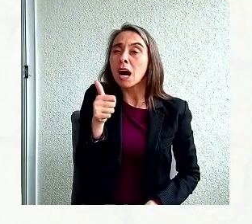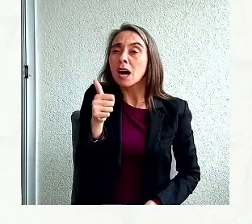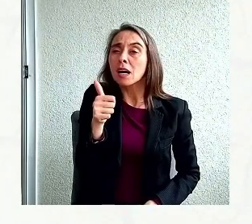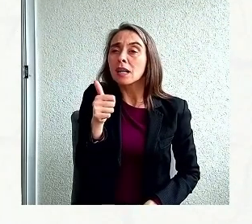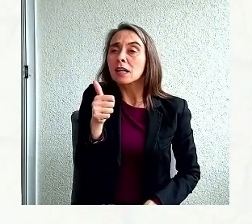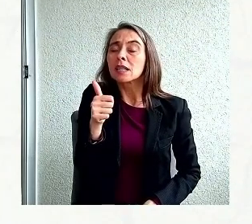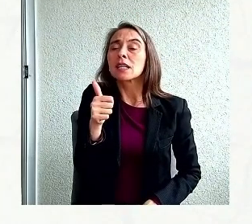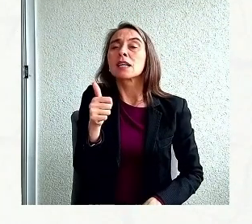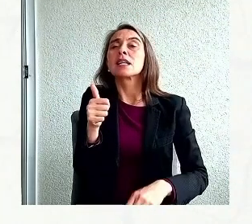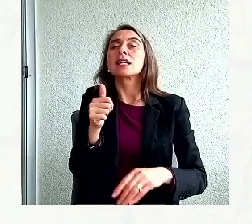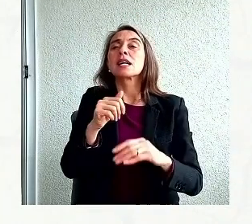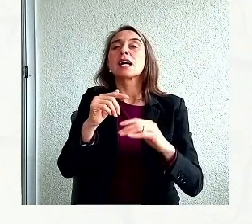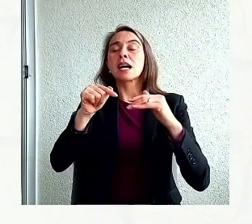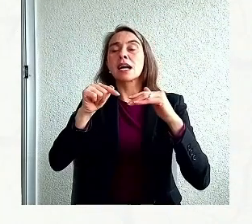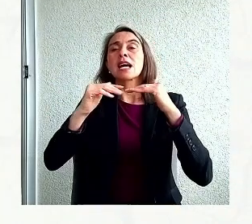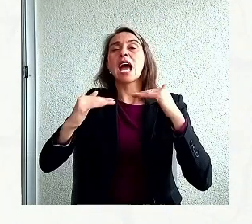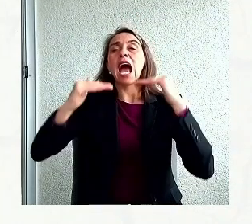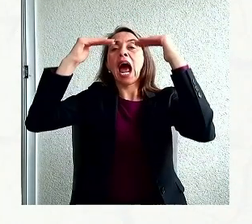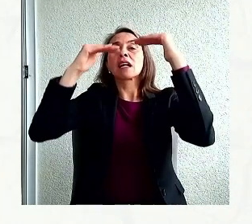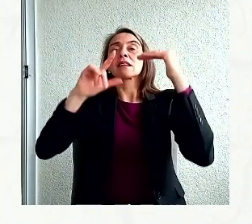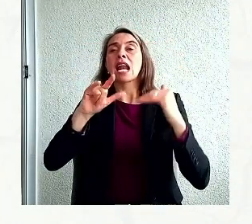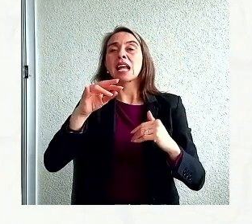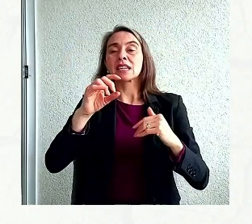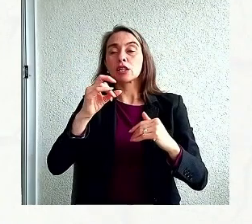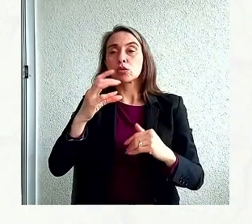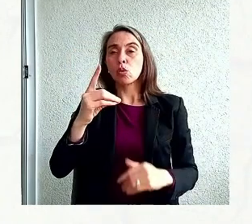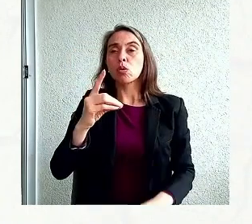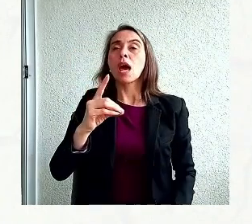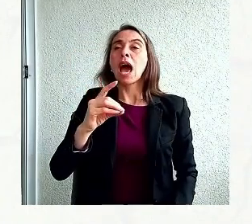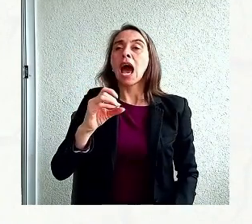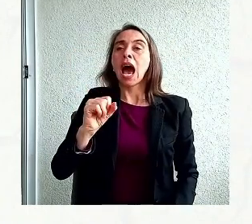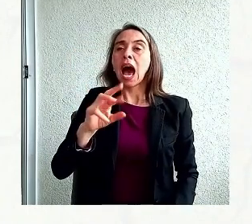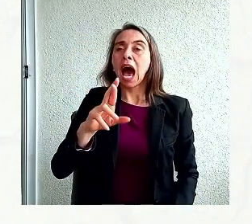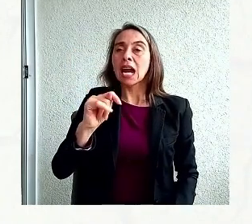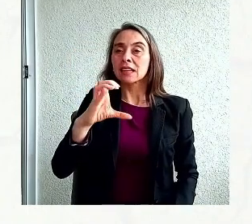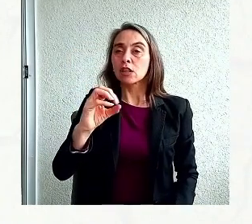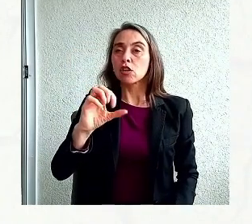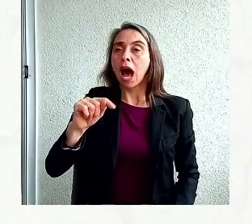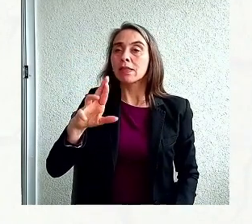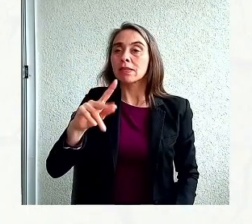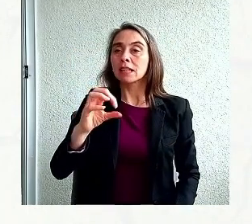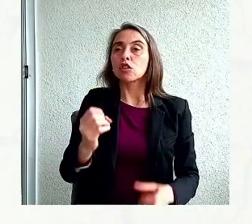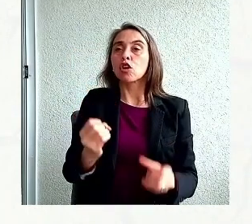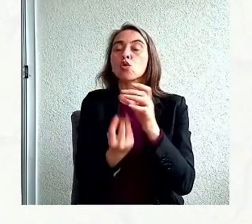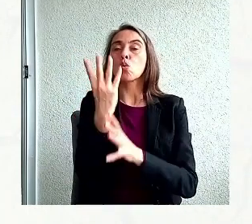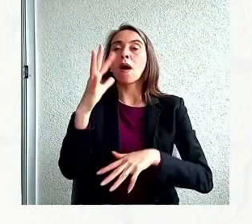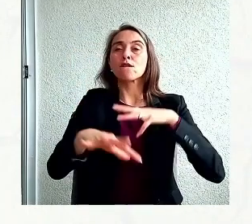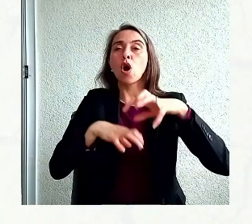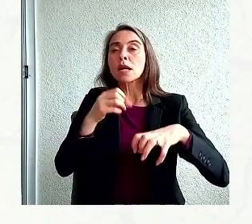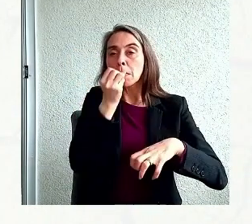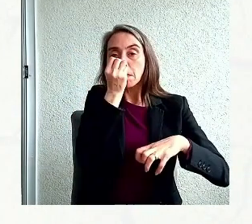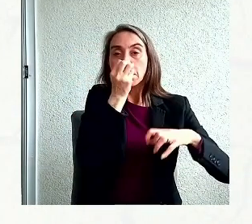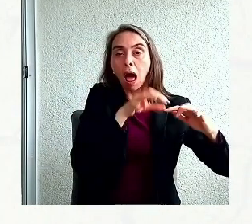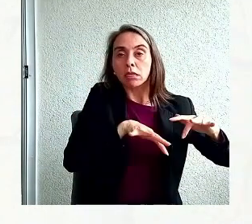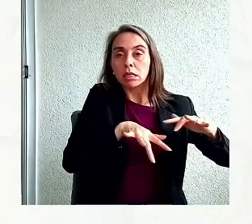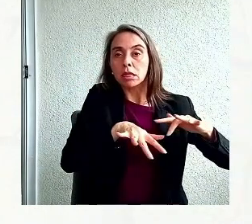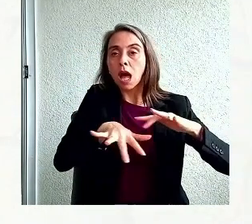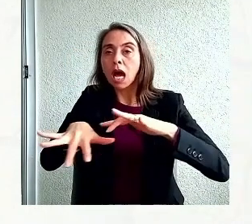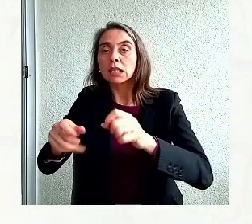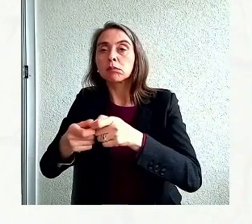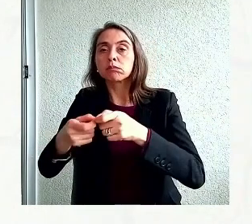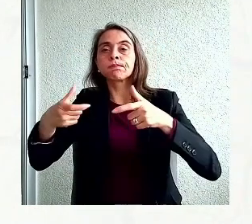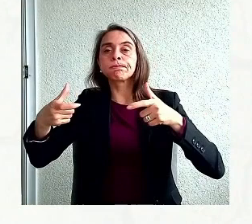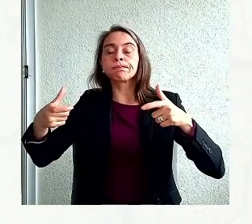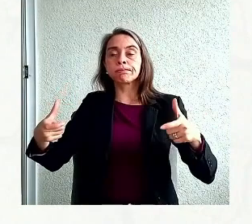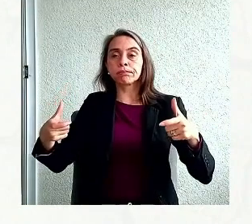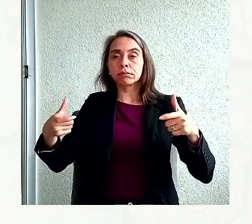sea, nuevas especies que van colonizando, y segundo, extinción cuando ya pasa ciertos límites. Eso